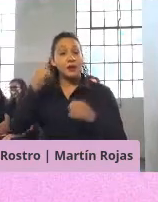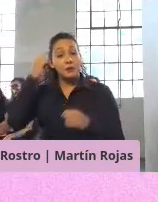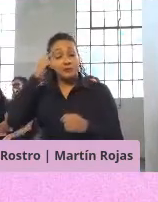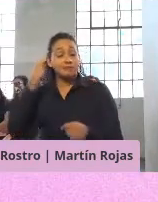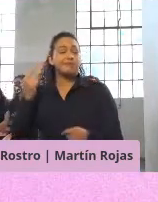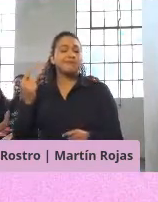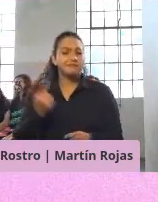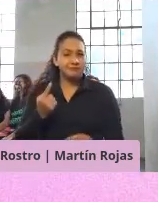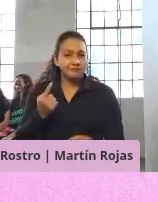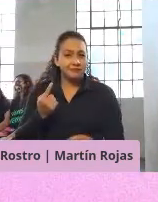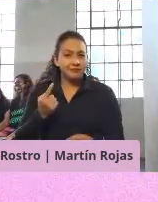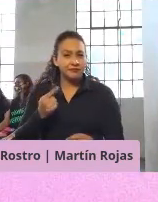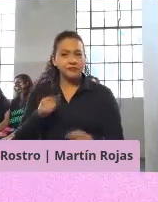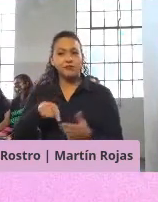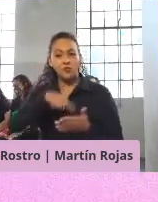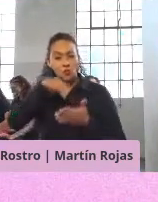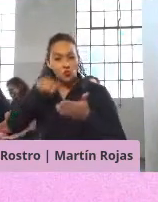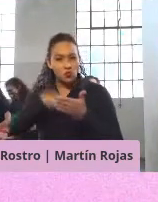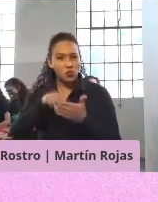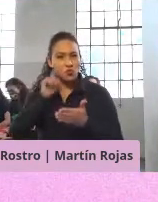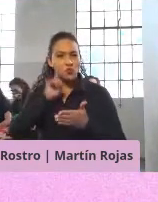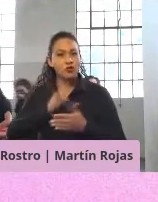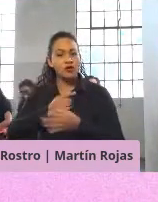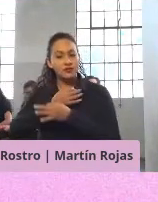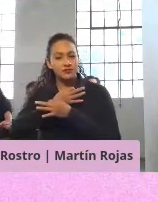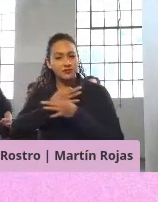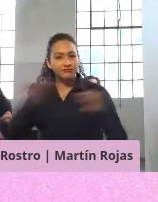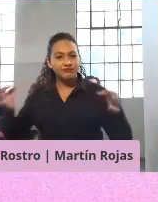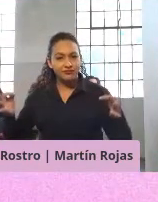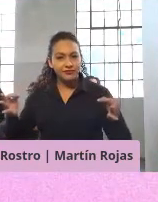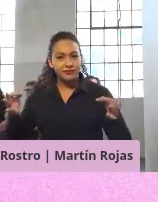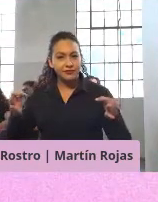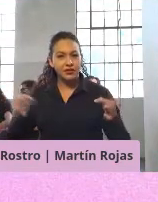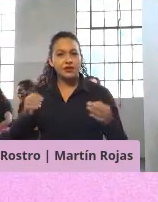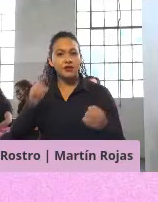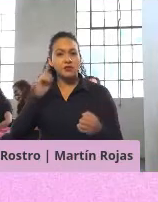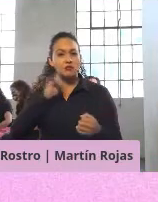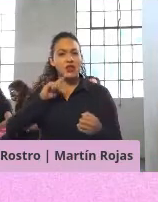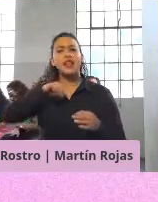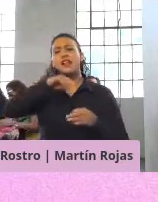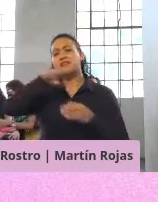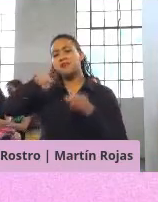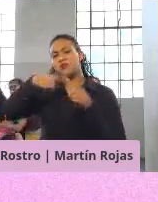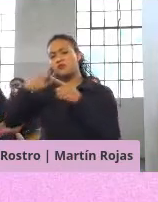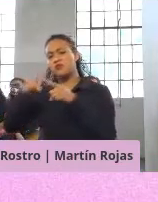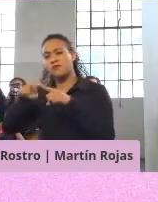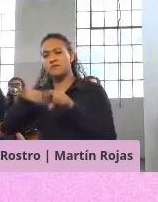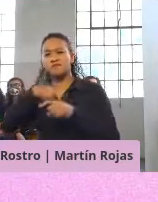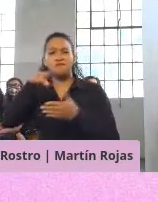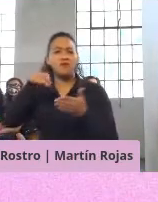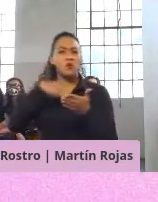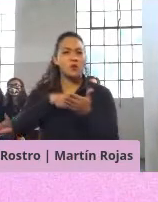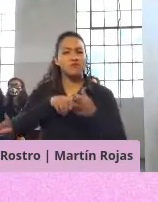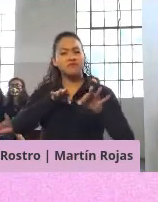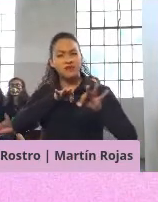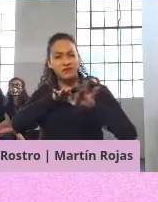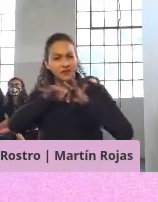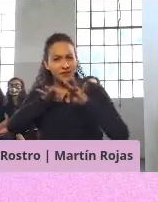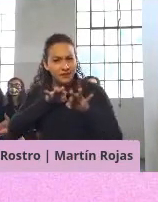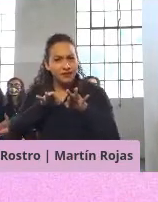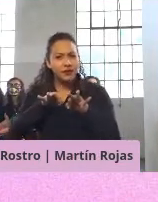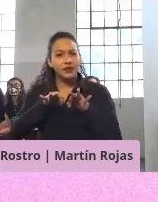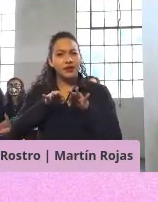roles establecidos socioculturalmente que dictan el deber ser de la mujer desde el ámbito laboral, sexual, educativo y de